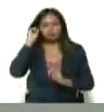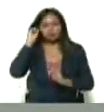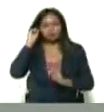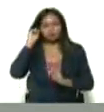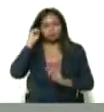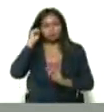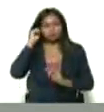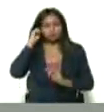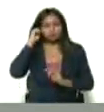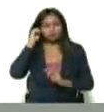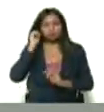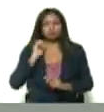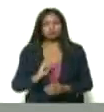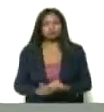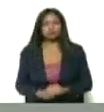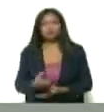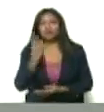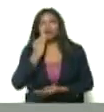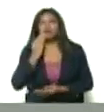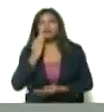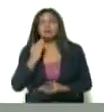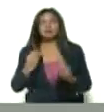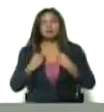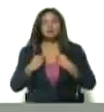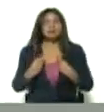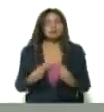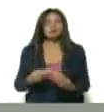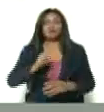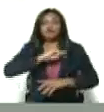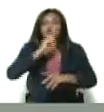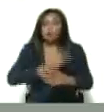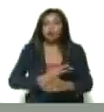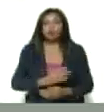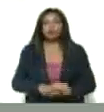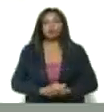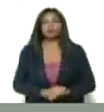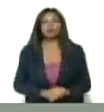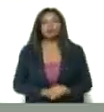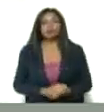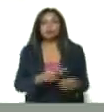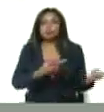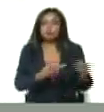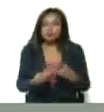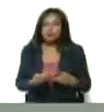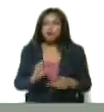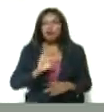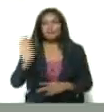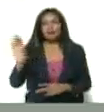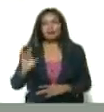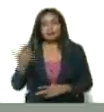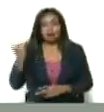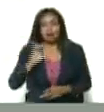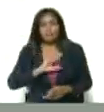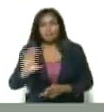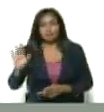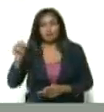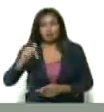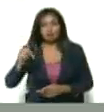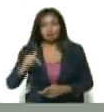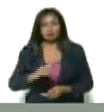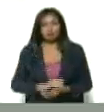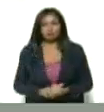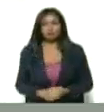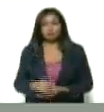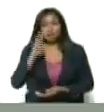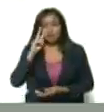Llegan con una experiencia de vida tremenda y son bienvenidos en su patria. Tienen patria, ¿no? Para que se